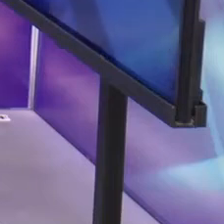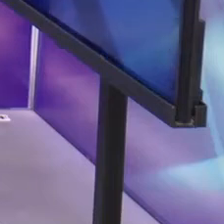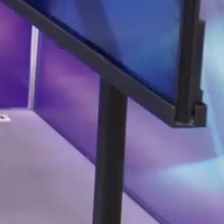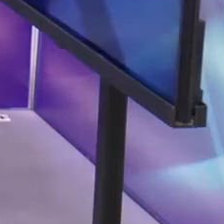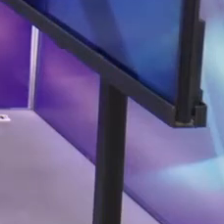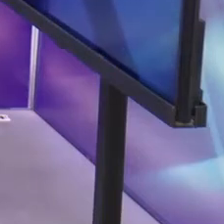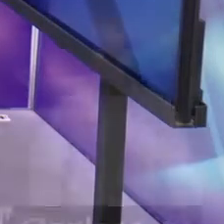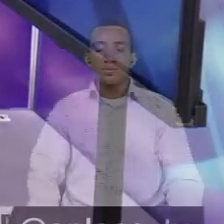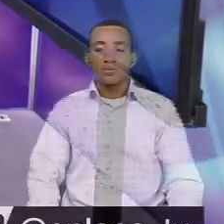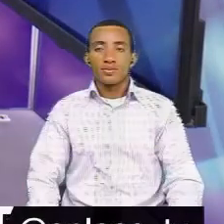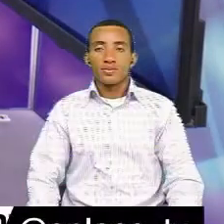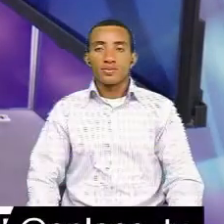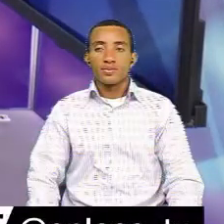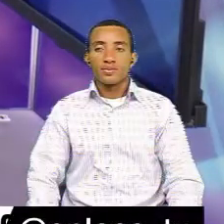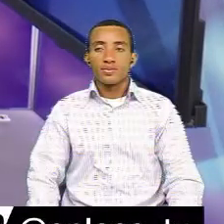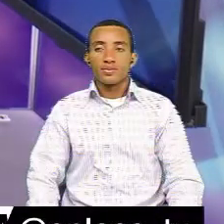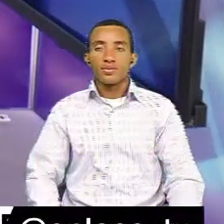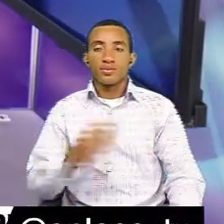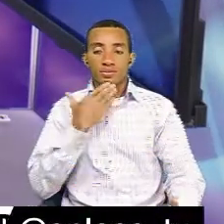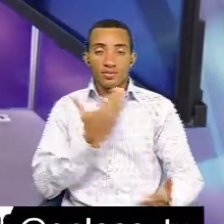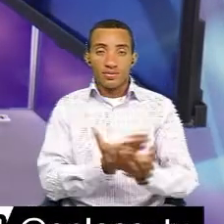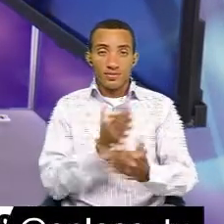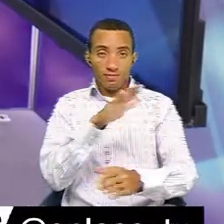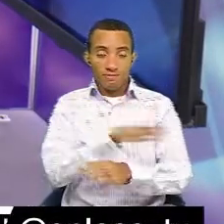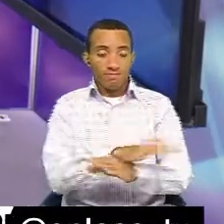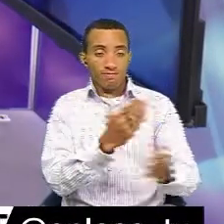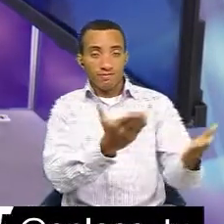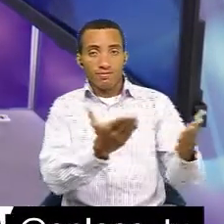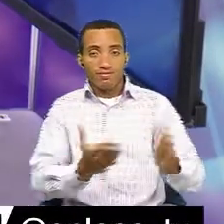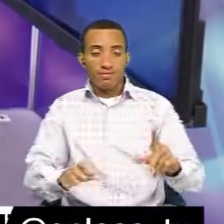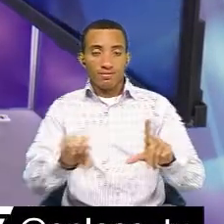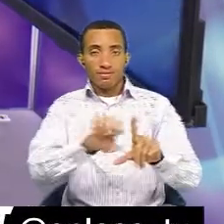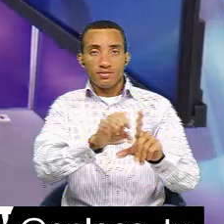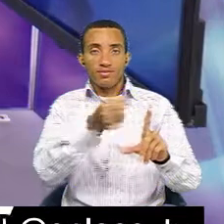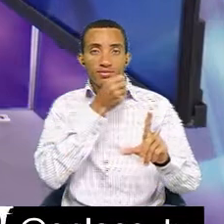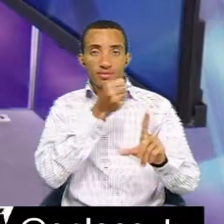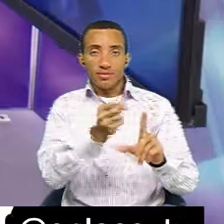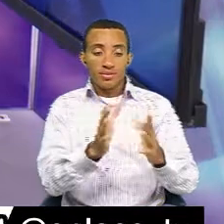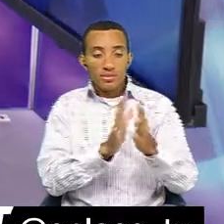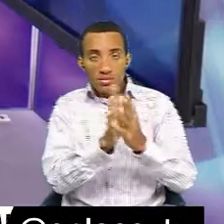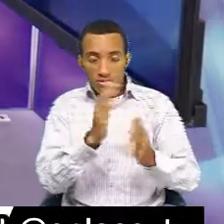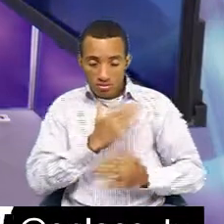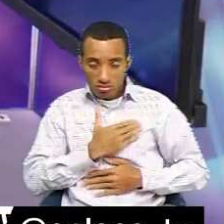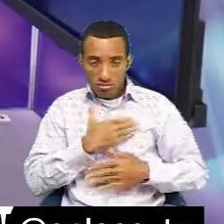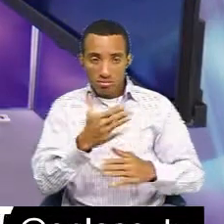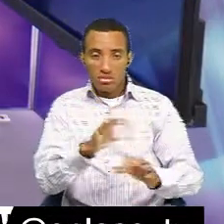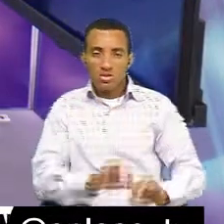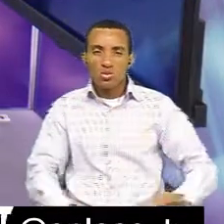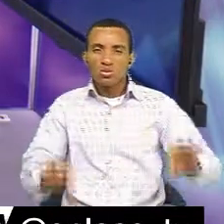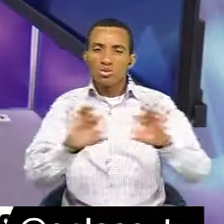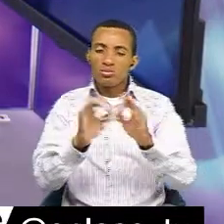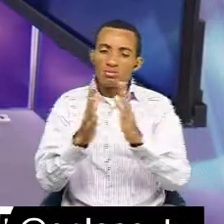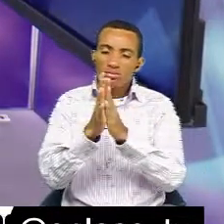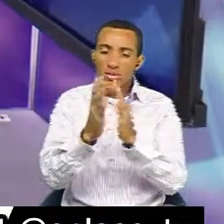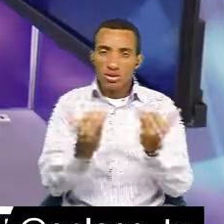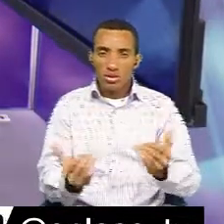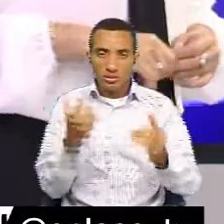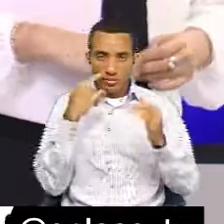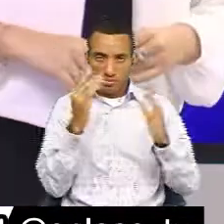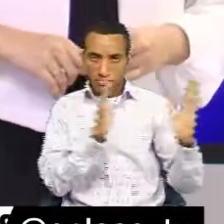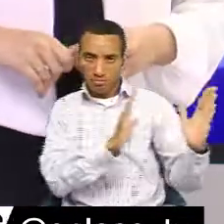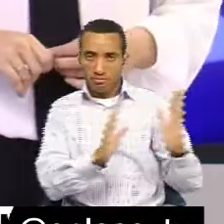Muy buenas tardes, bienvenidos a Enlace Noticias. Los saludamos con la información más importante de nuestra ciudad y región. A continuación, nuestros titulares.